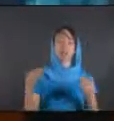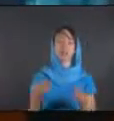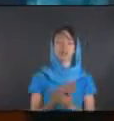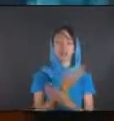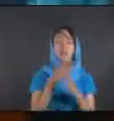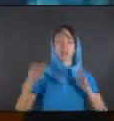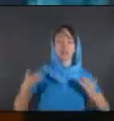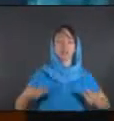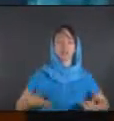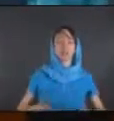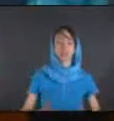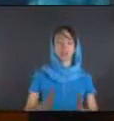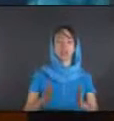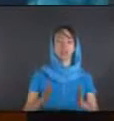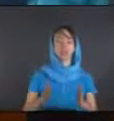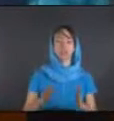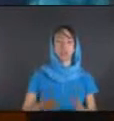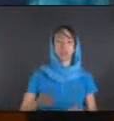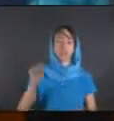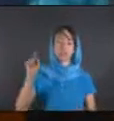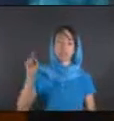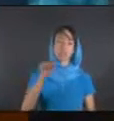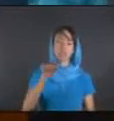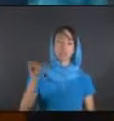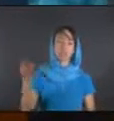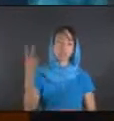Padre, en el nombre de Jesús,